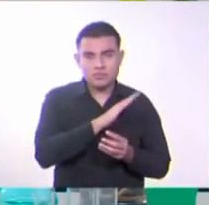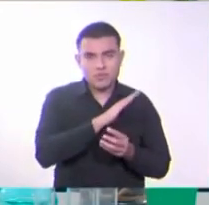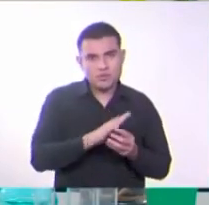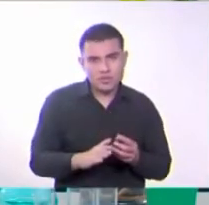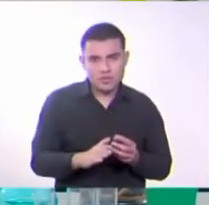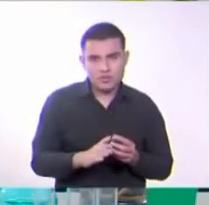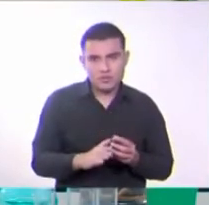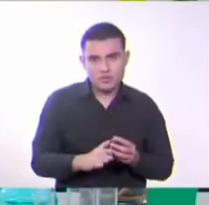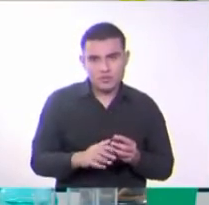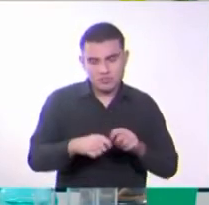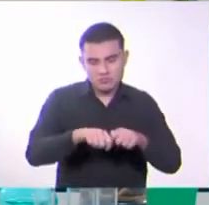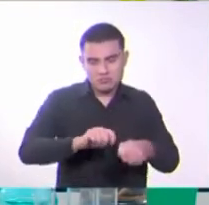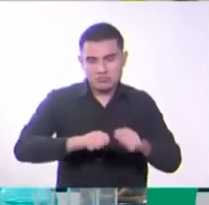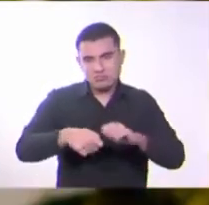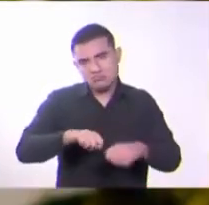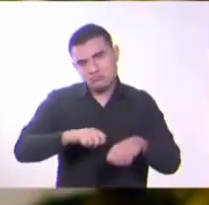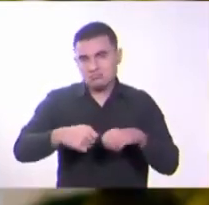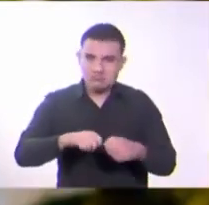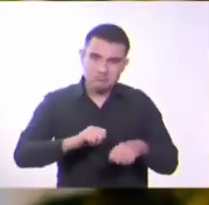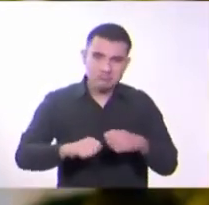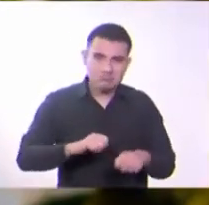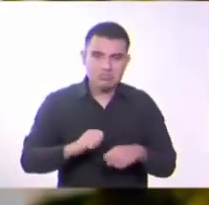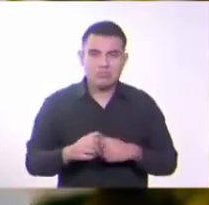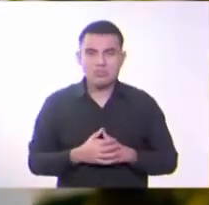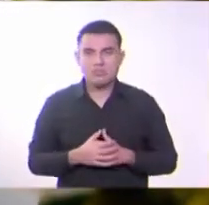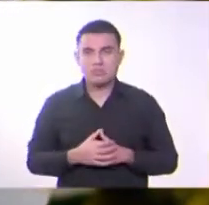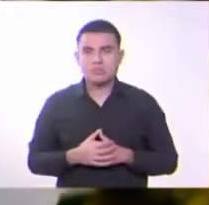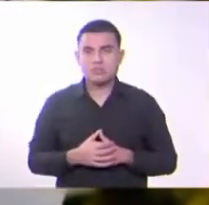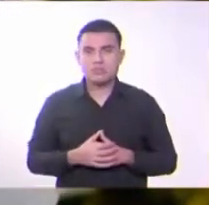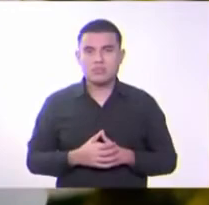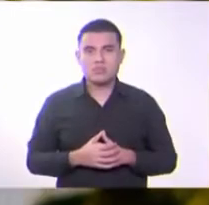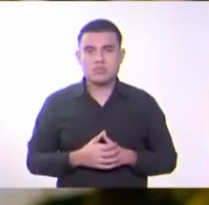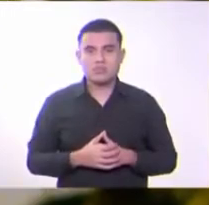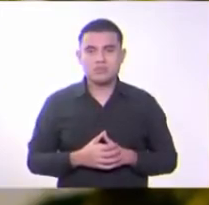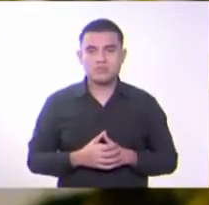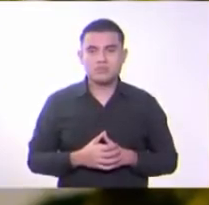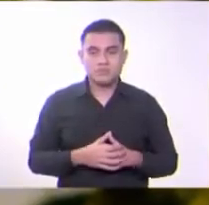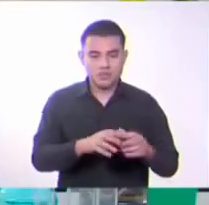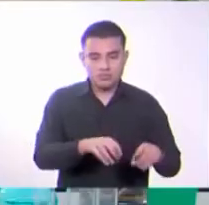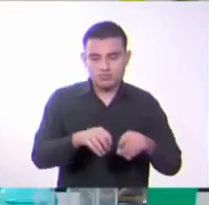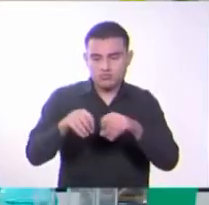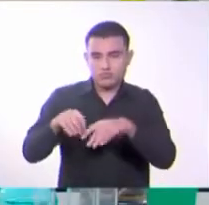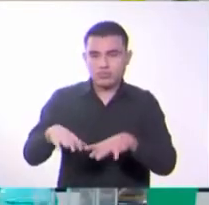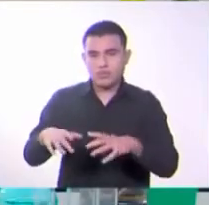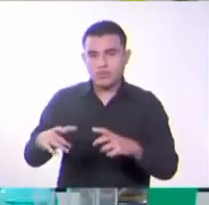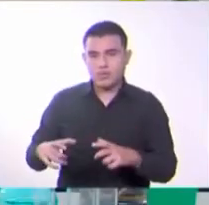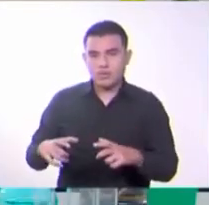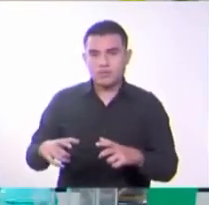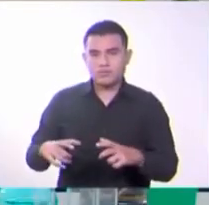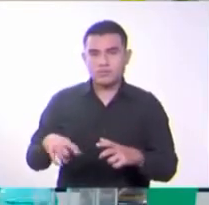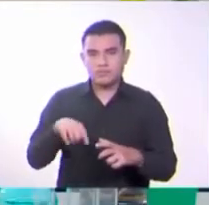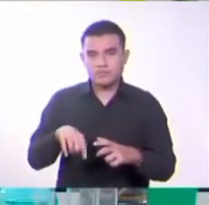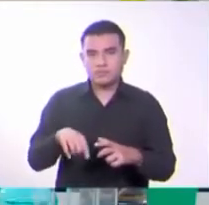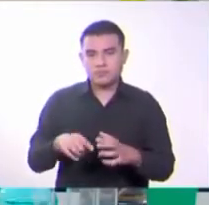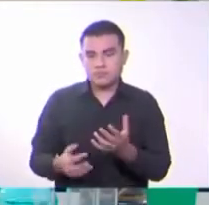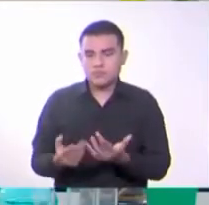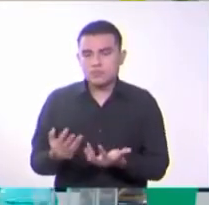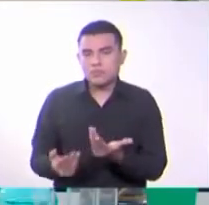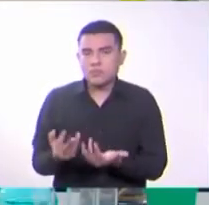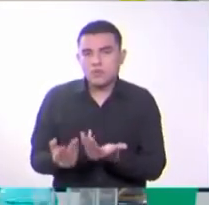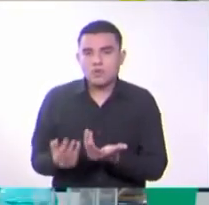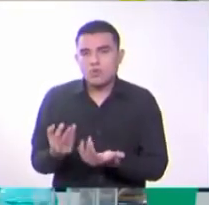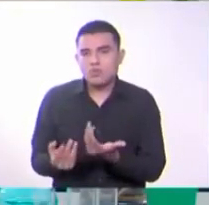trozos muy pequeños y los colocamos en la olla y lo ponemos a hervir.